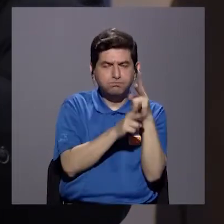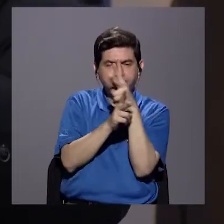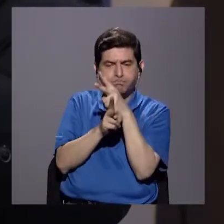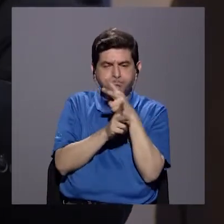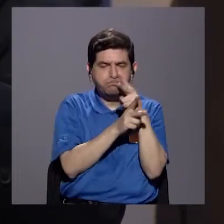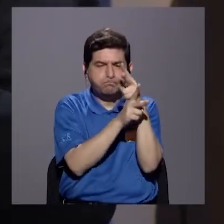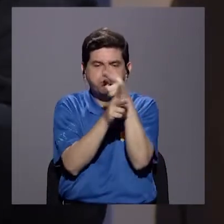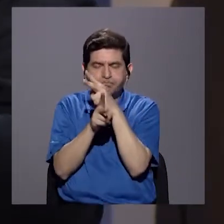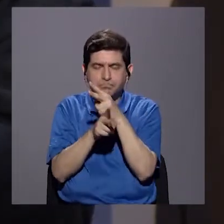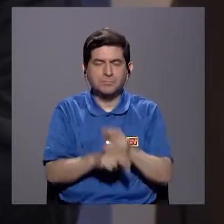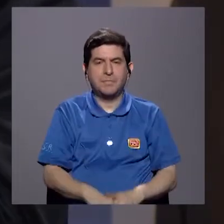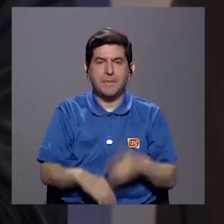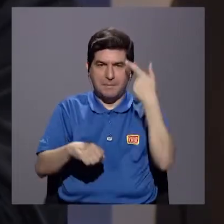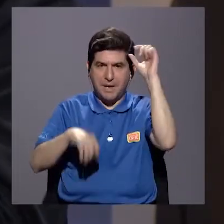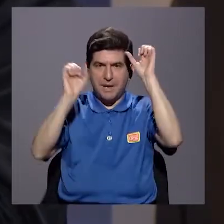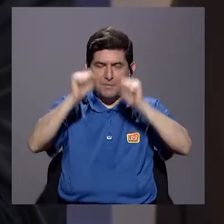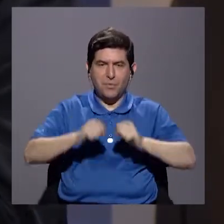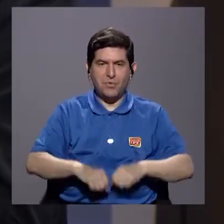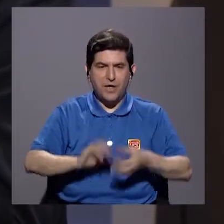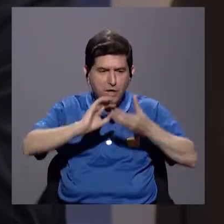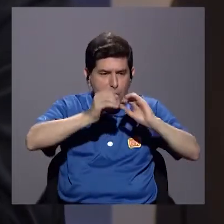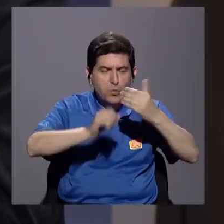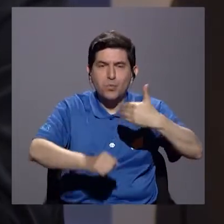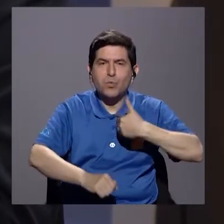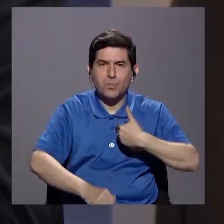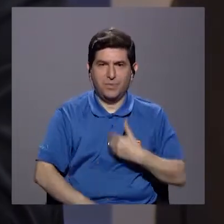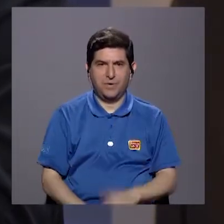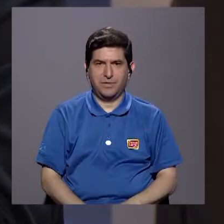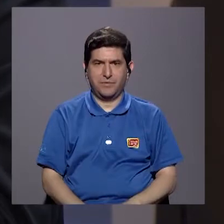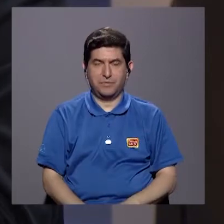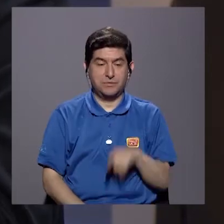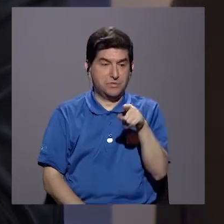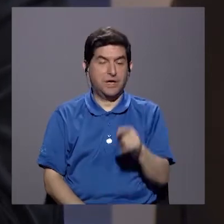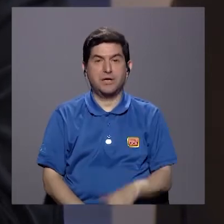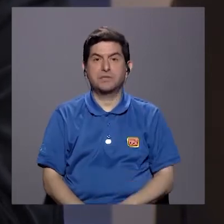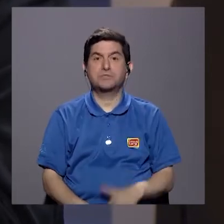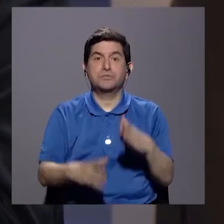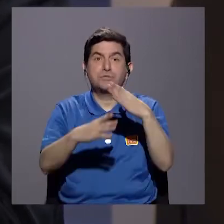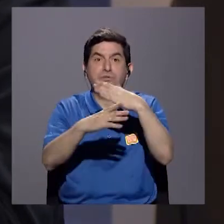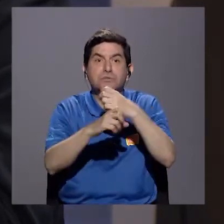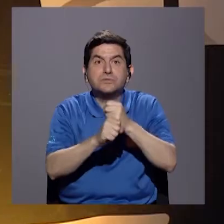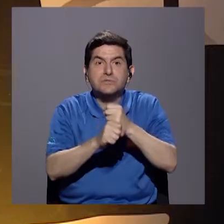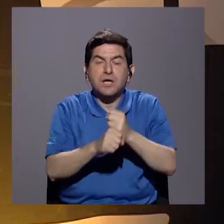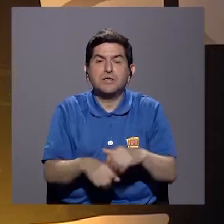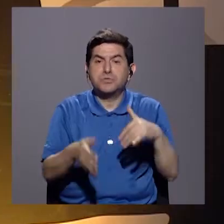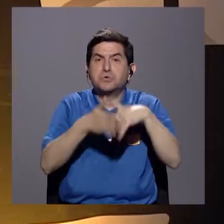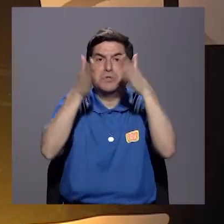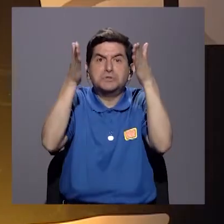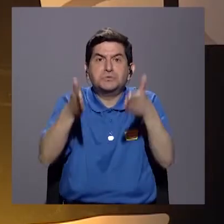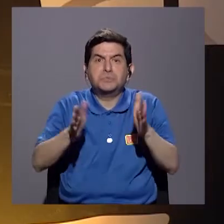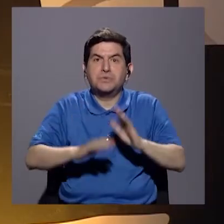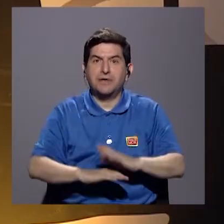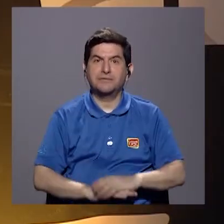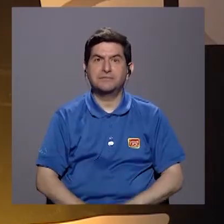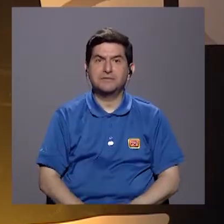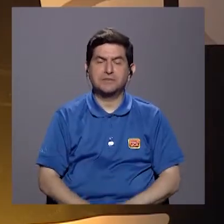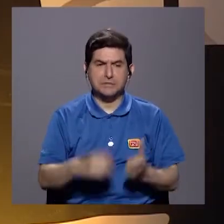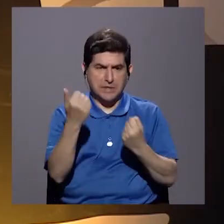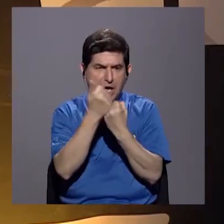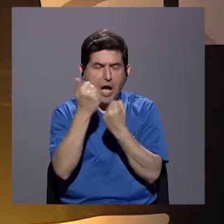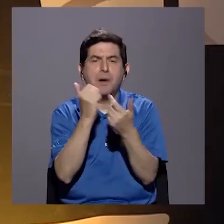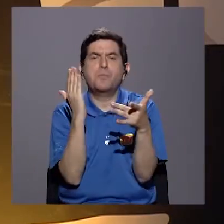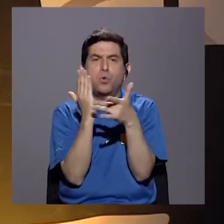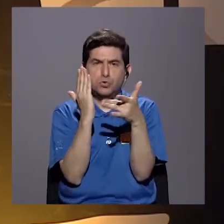en el país para la toma de datos. Entonces, fueron hechos a través un avance muy de estudiantes con el apoyo